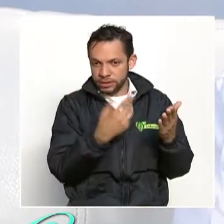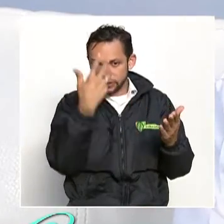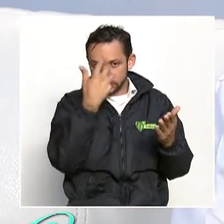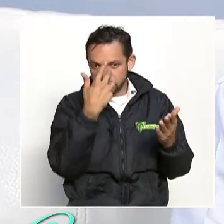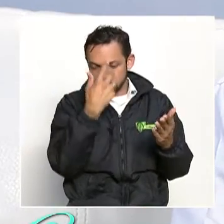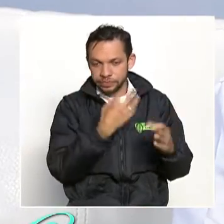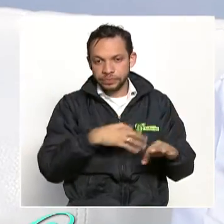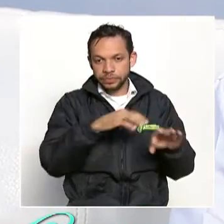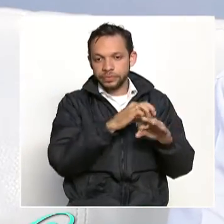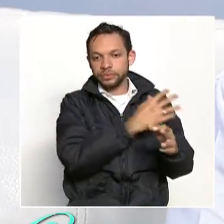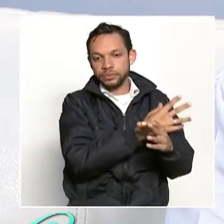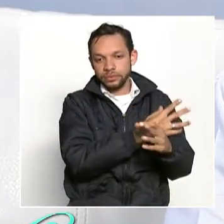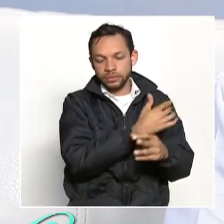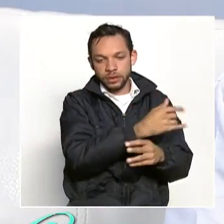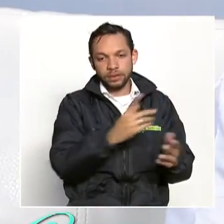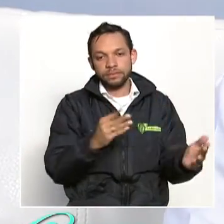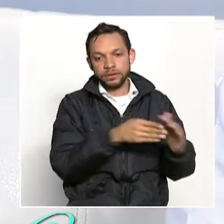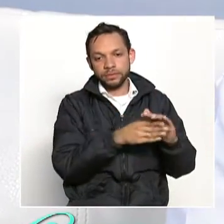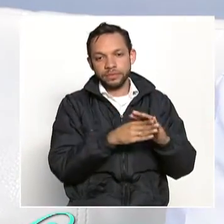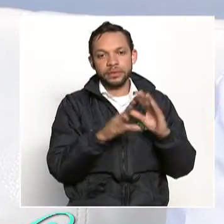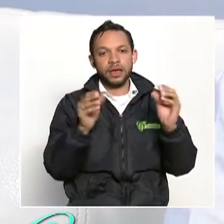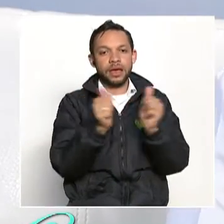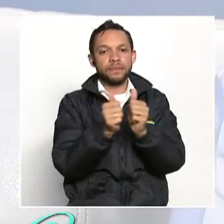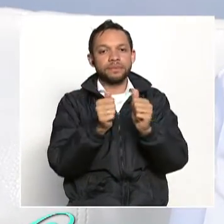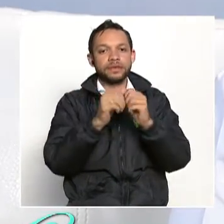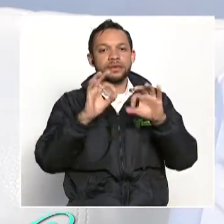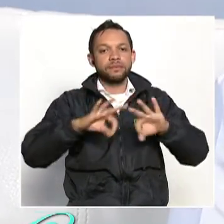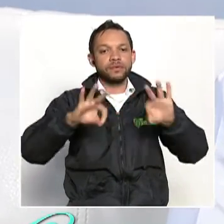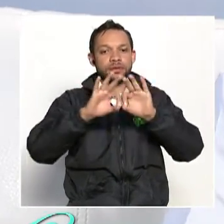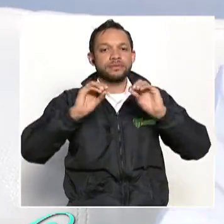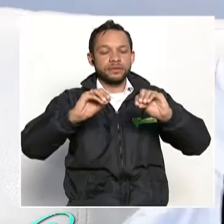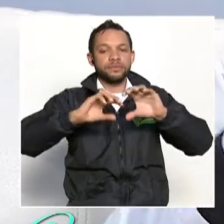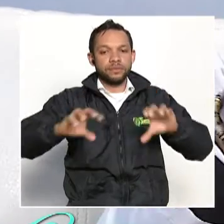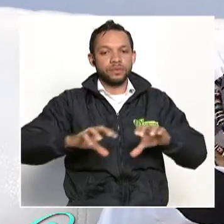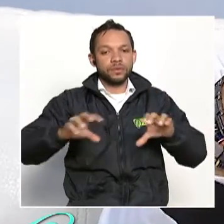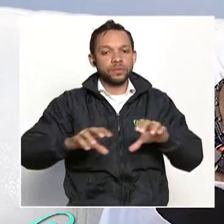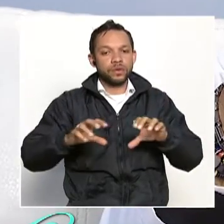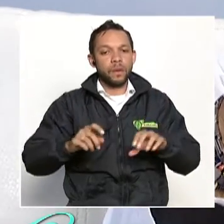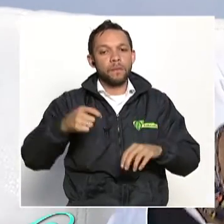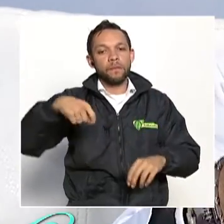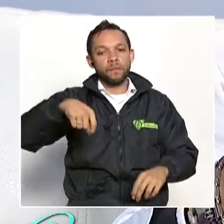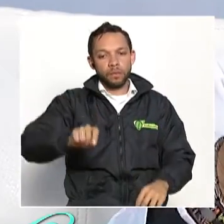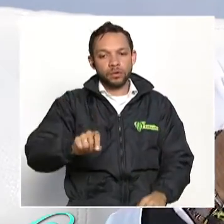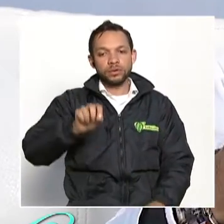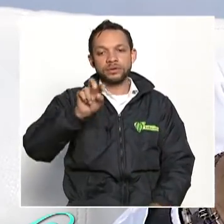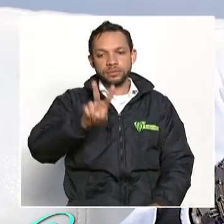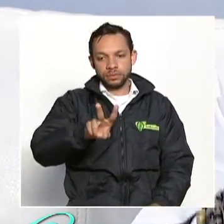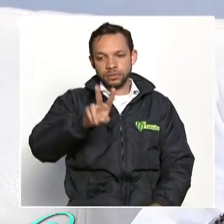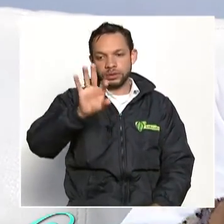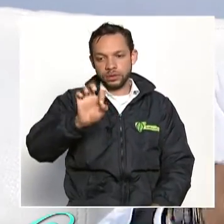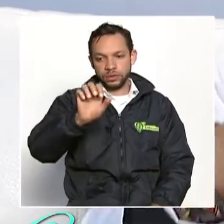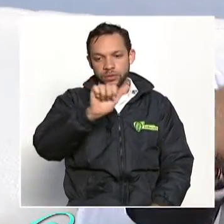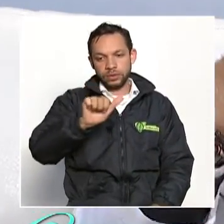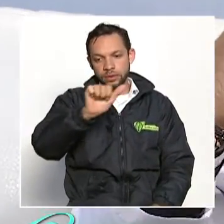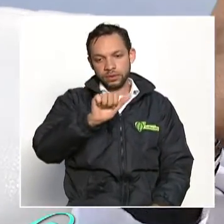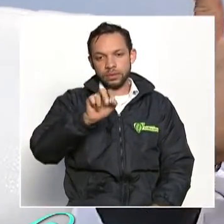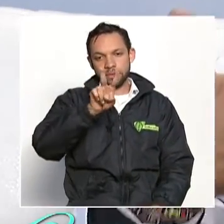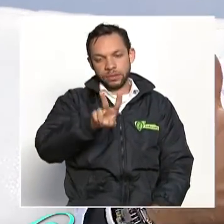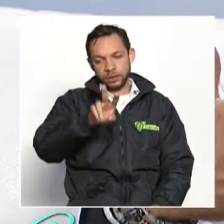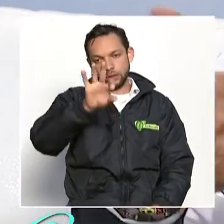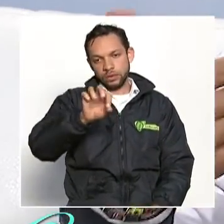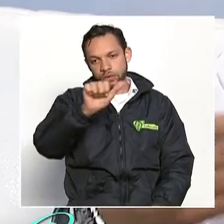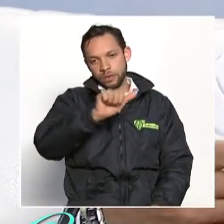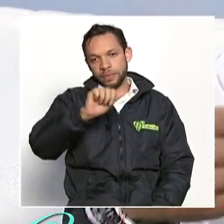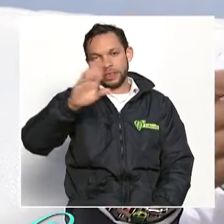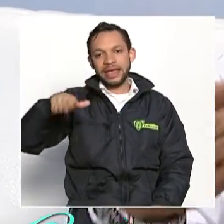científica. Yo quiero invitarlos. Esto es una actividad que va a ser el 28 de agosto y doy la fecha porque este programa de